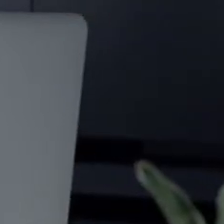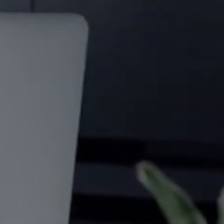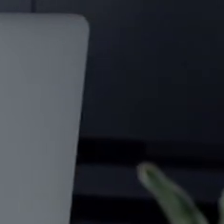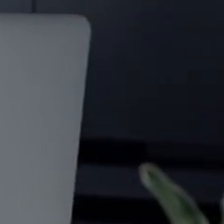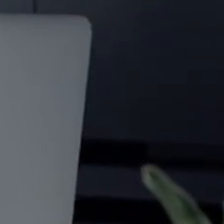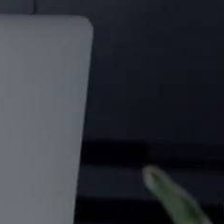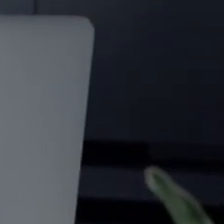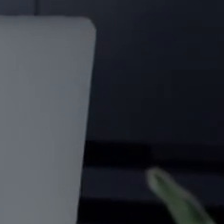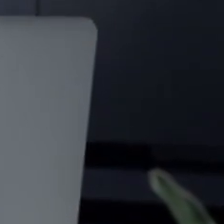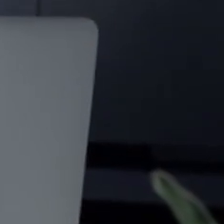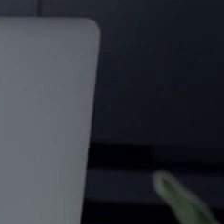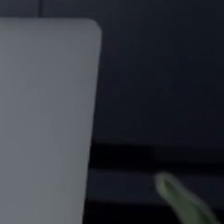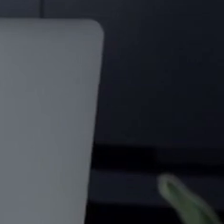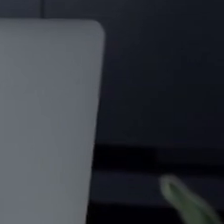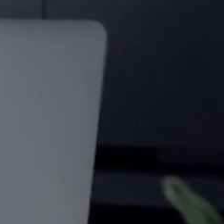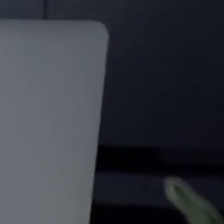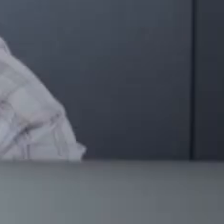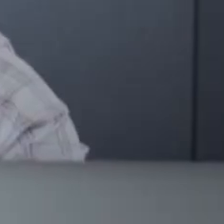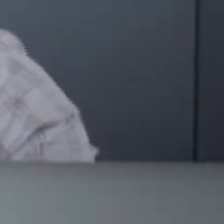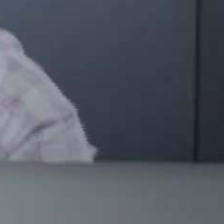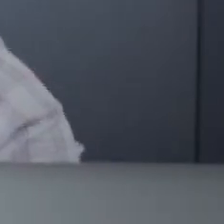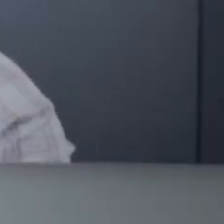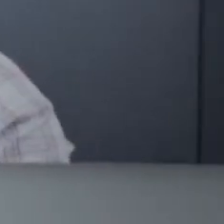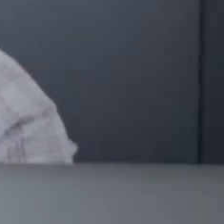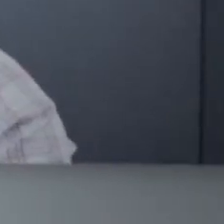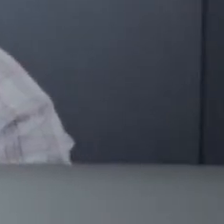Organice su empresa con Raxa Gestor Documental.